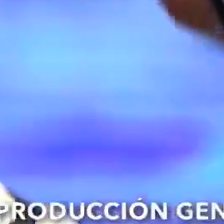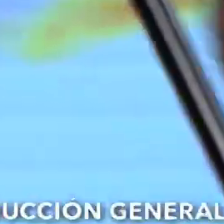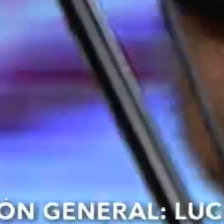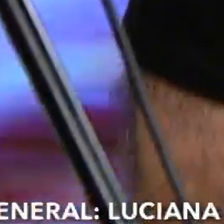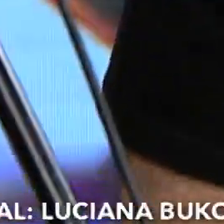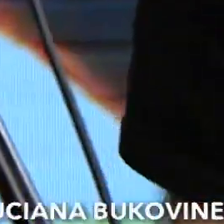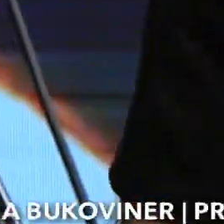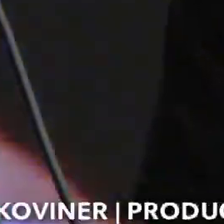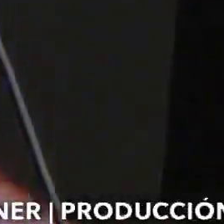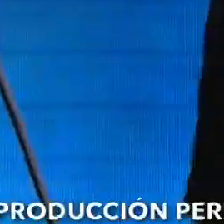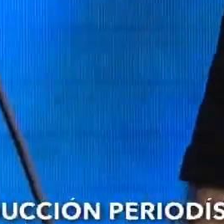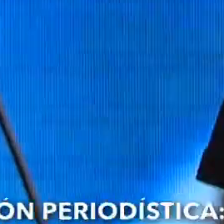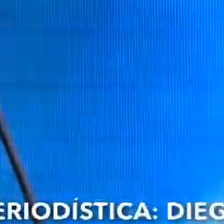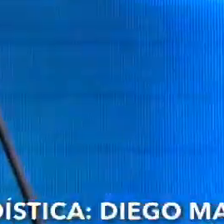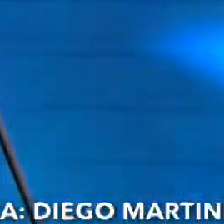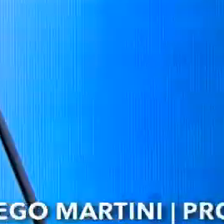Llegó a de